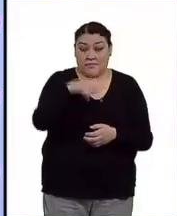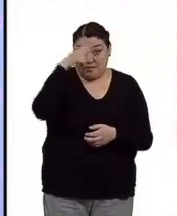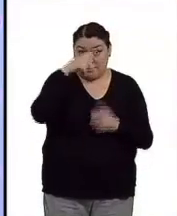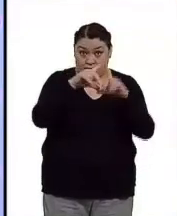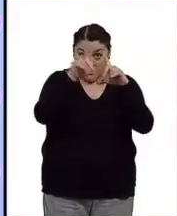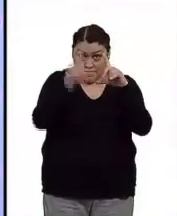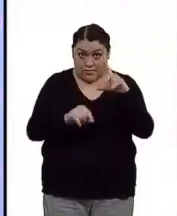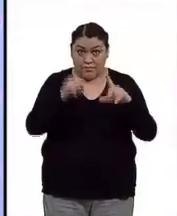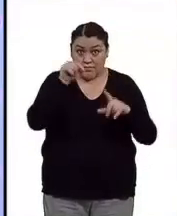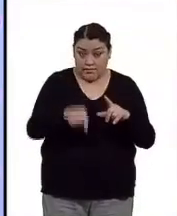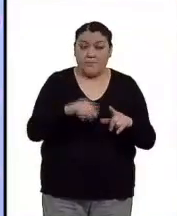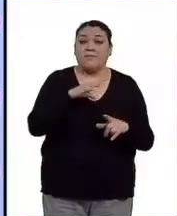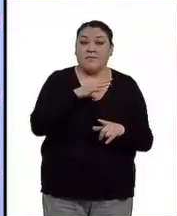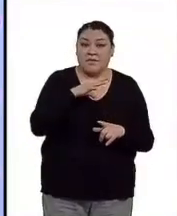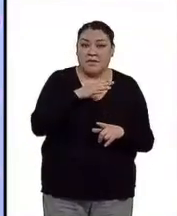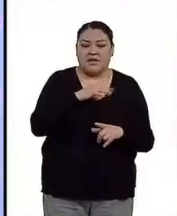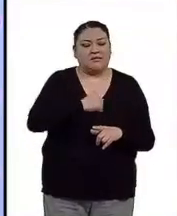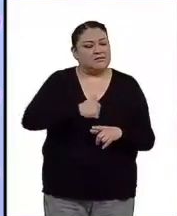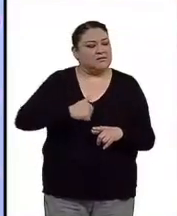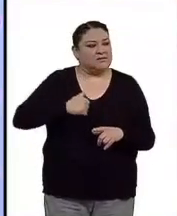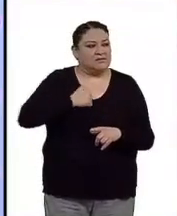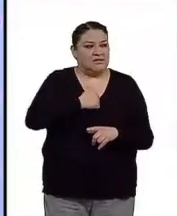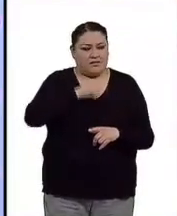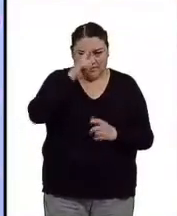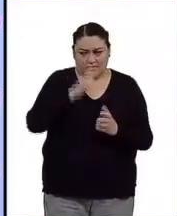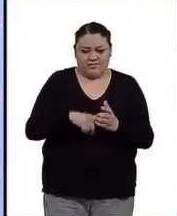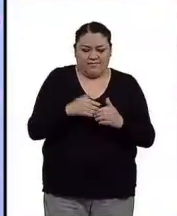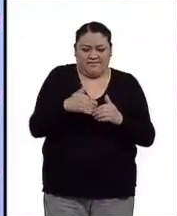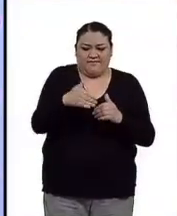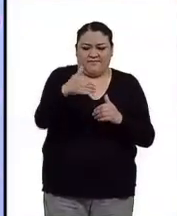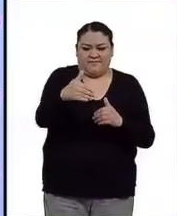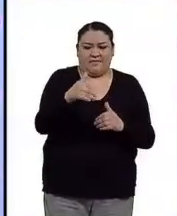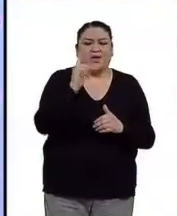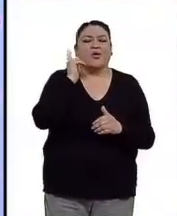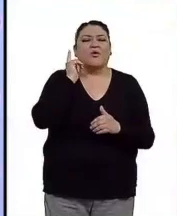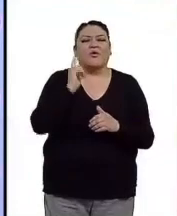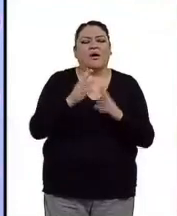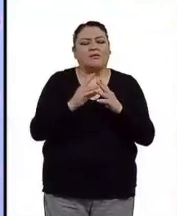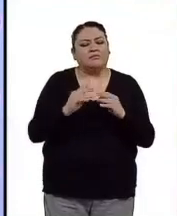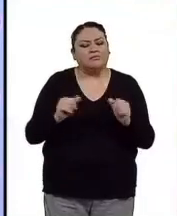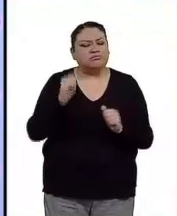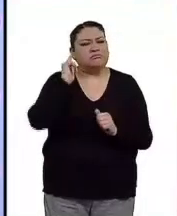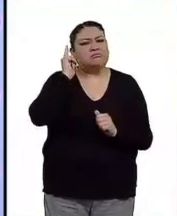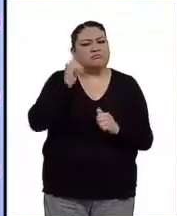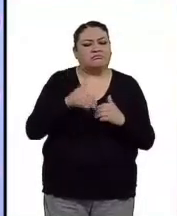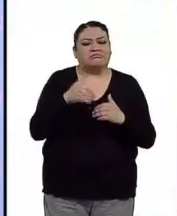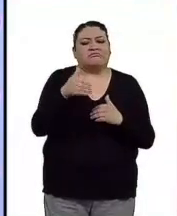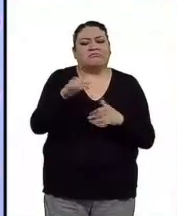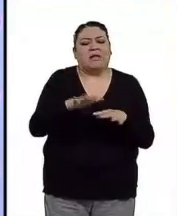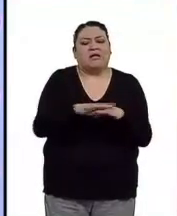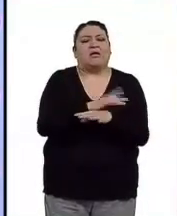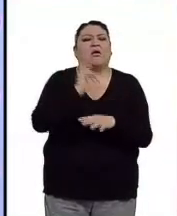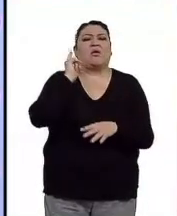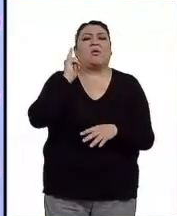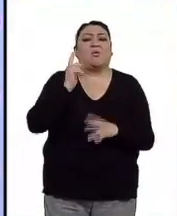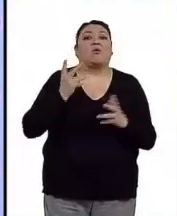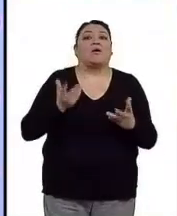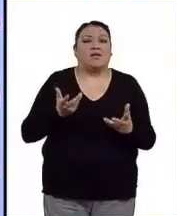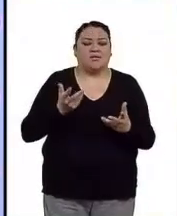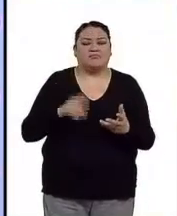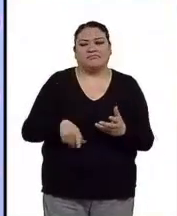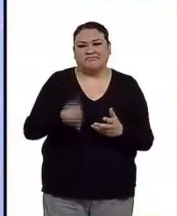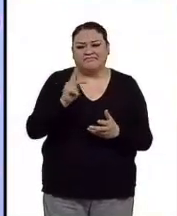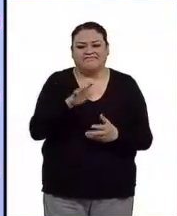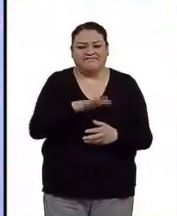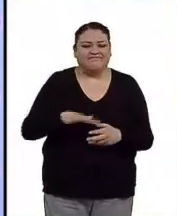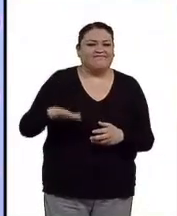México, y seguramente va a seguir sucediendo por un rato, esperemos que no, que estas cosas cambien más pronto que tarde, pues muchos